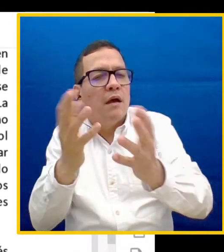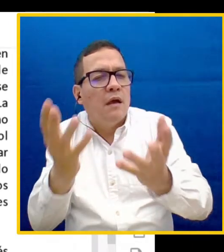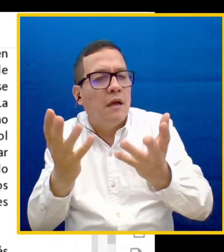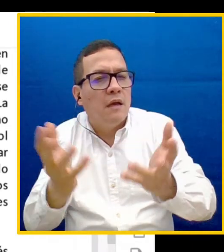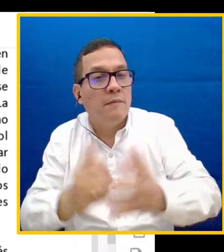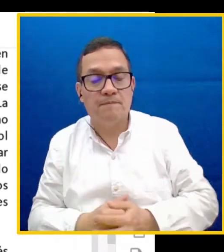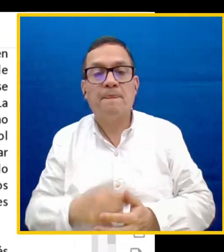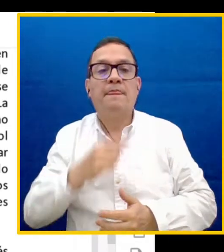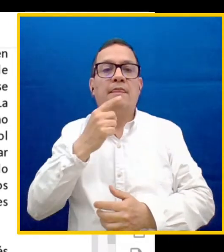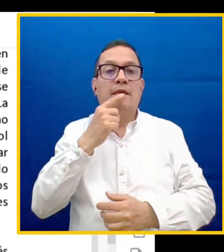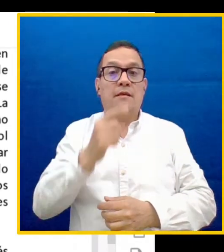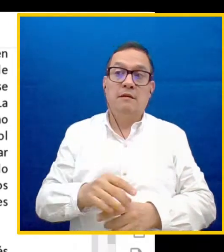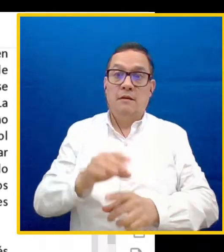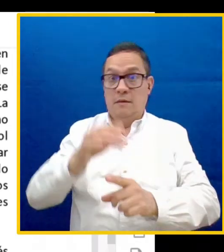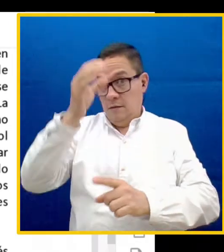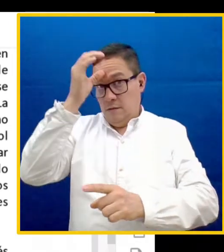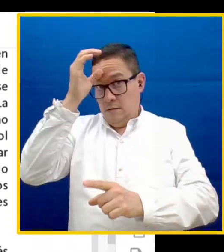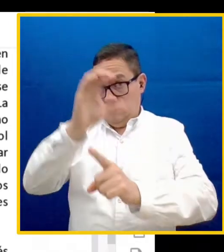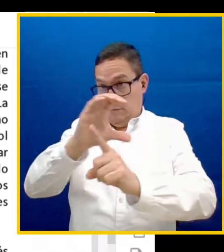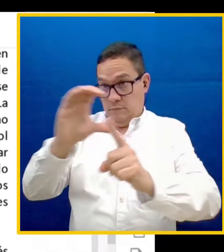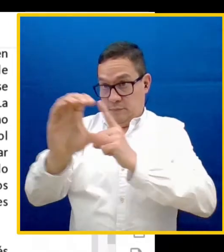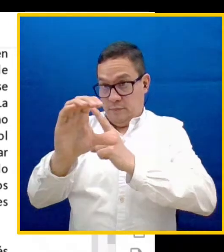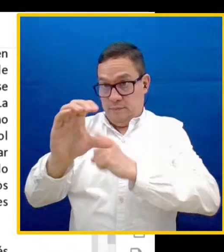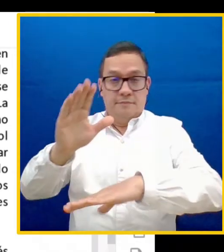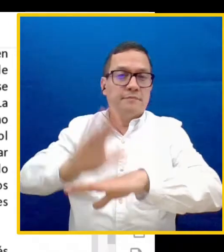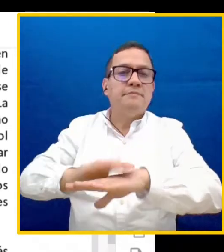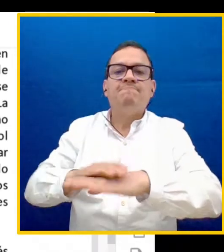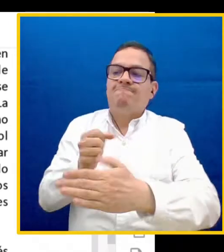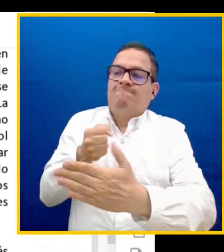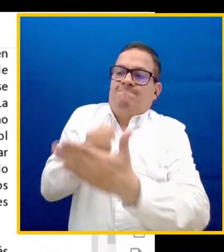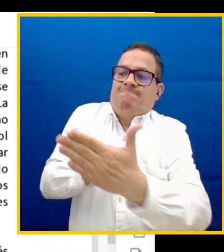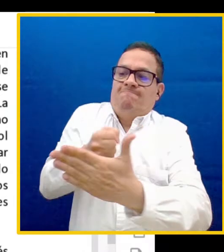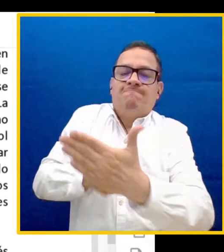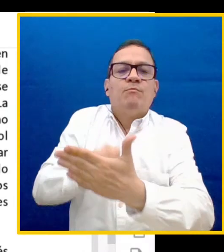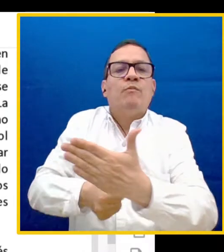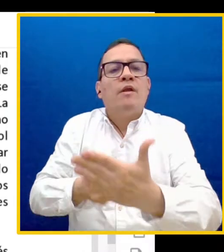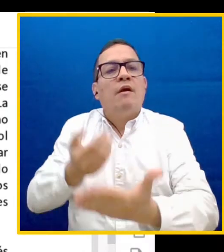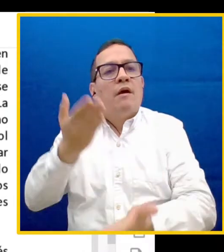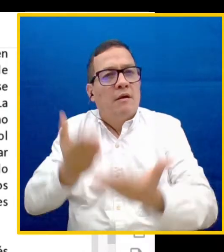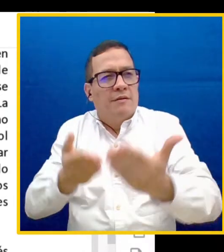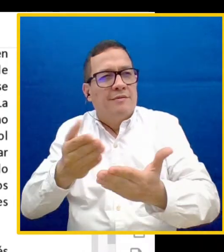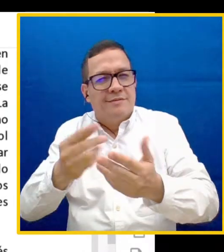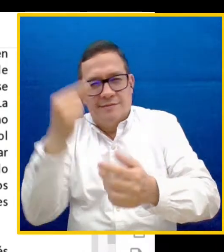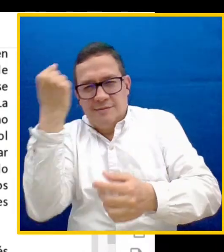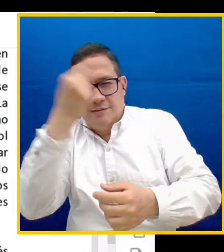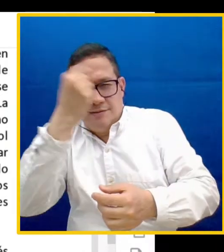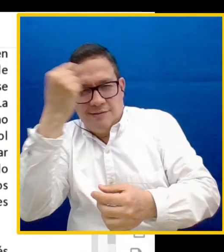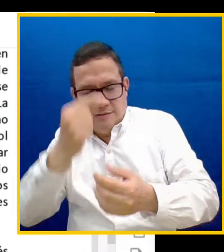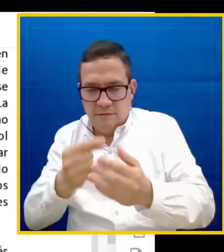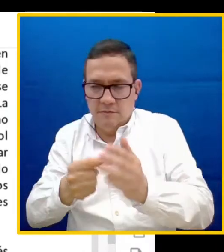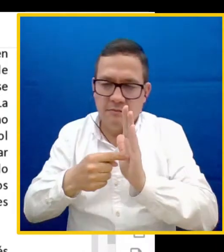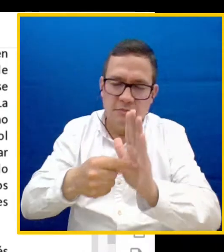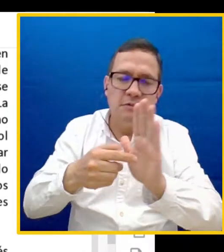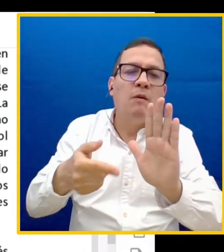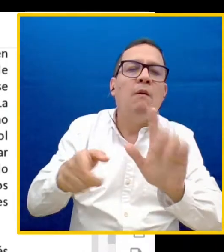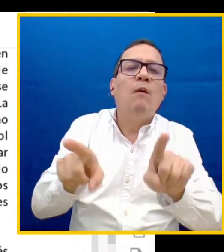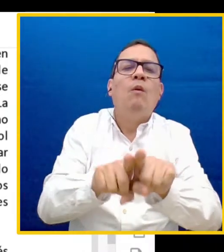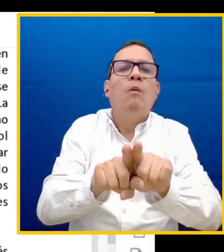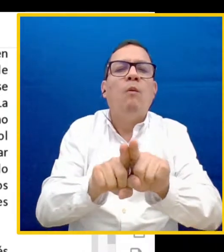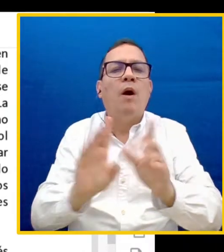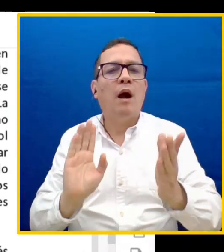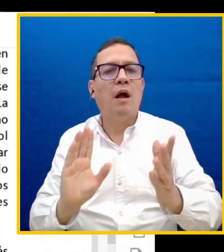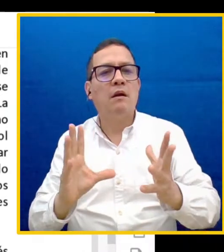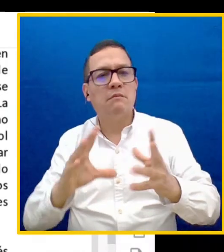El concepto de cultura que propugno y cuya utilidad procuran demostrar los ensayos que siguen es esencialmente